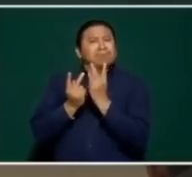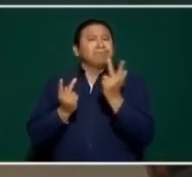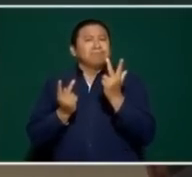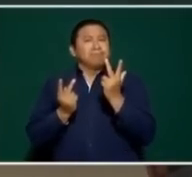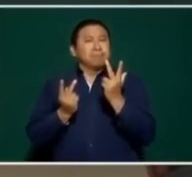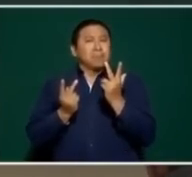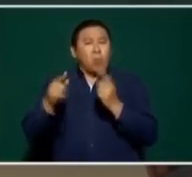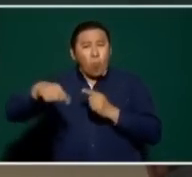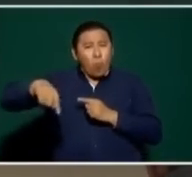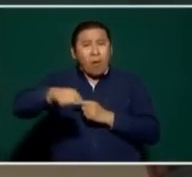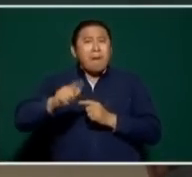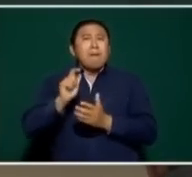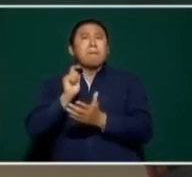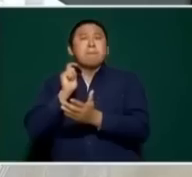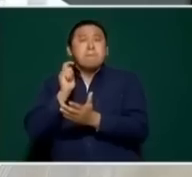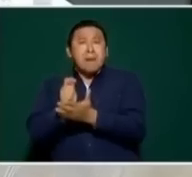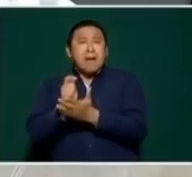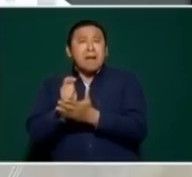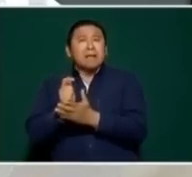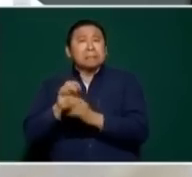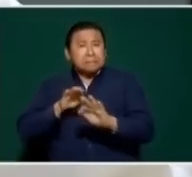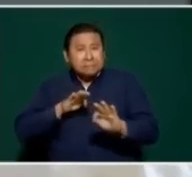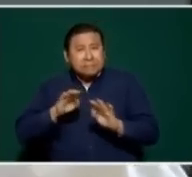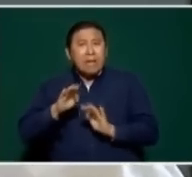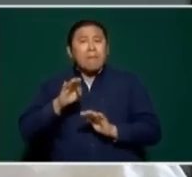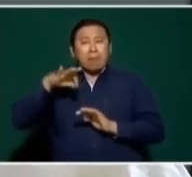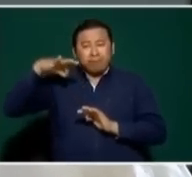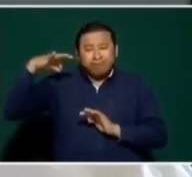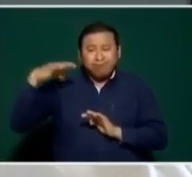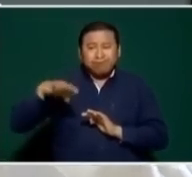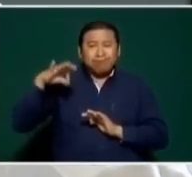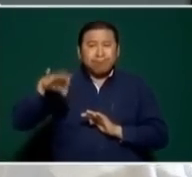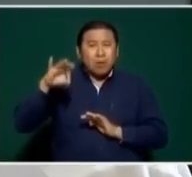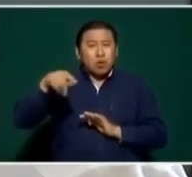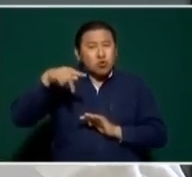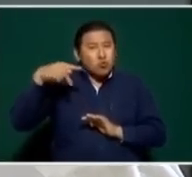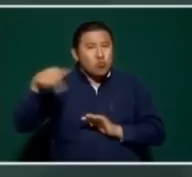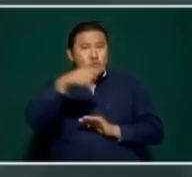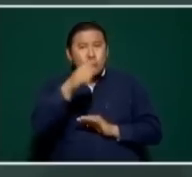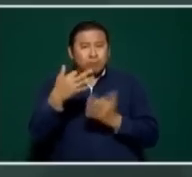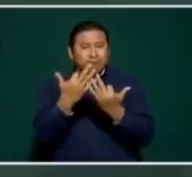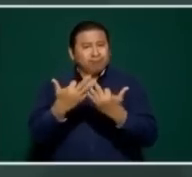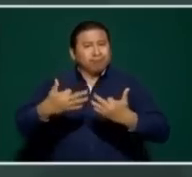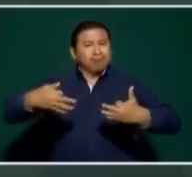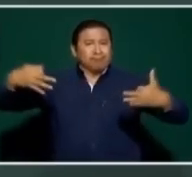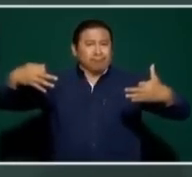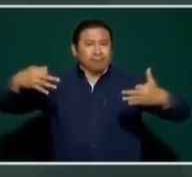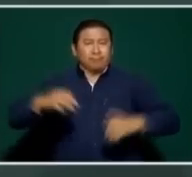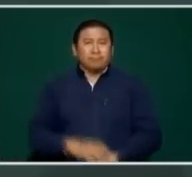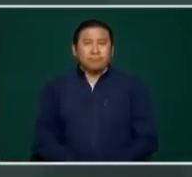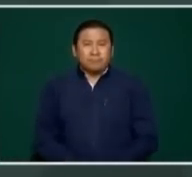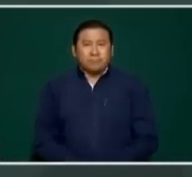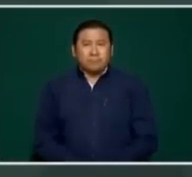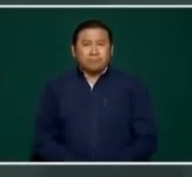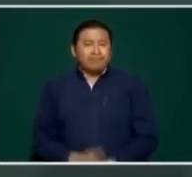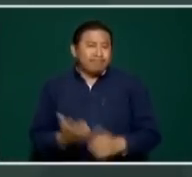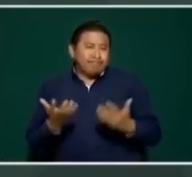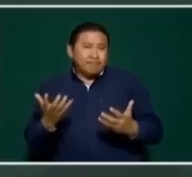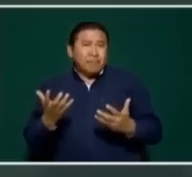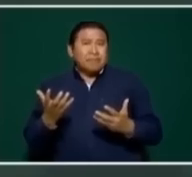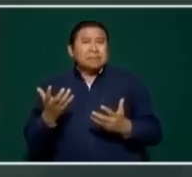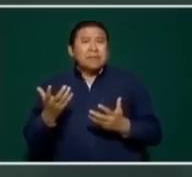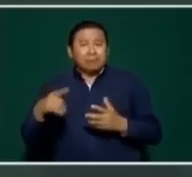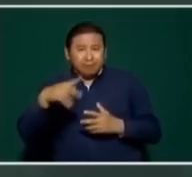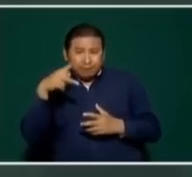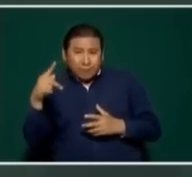también recursos para pagar jornal y cultivar sus parcelas, sean